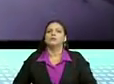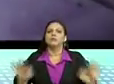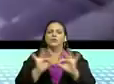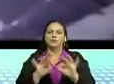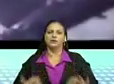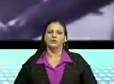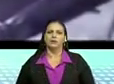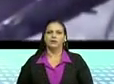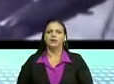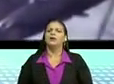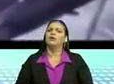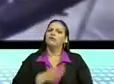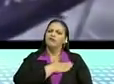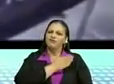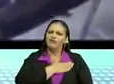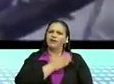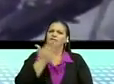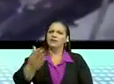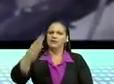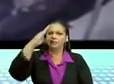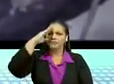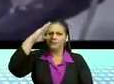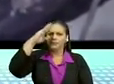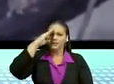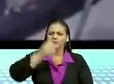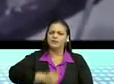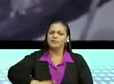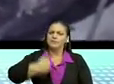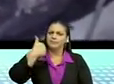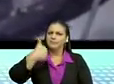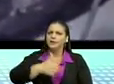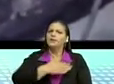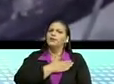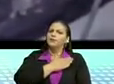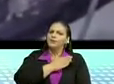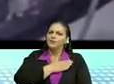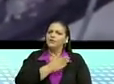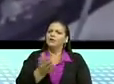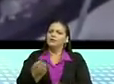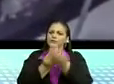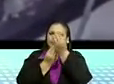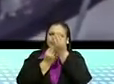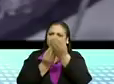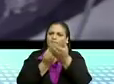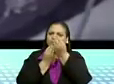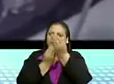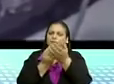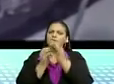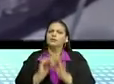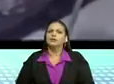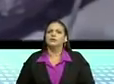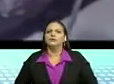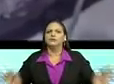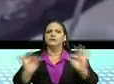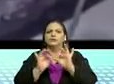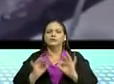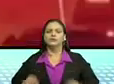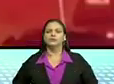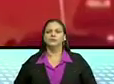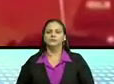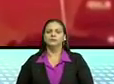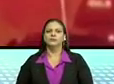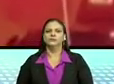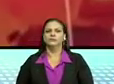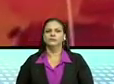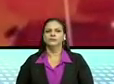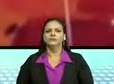policía es nuestros amigos. La policía es el amigo del ciudadano común, de ese ciudadano que es siendo víctima